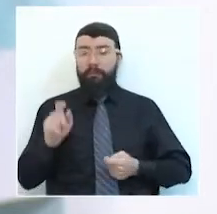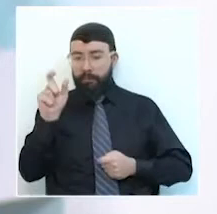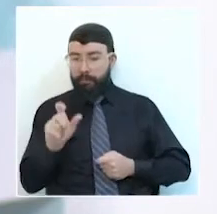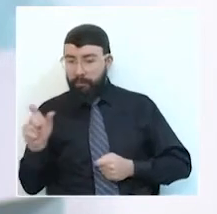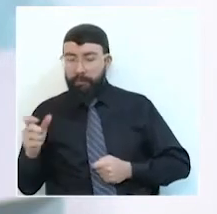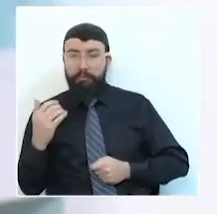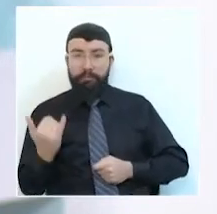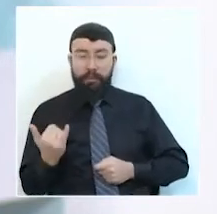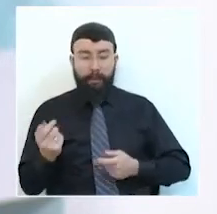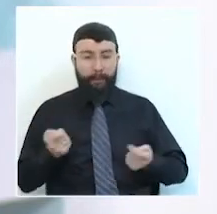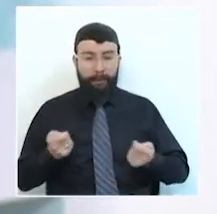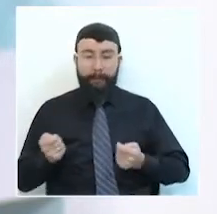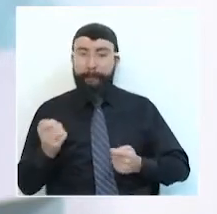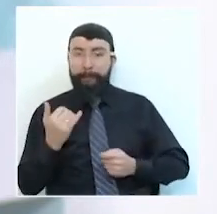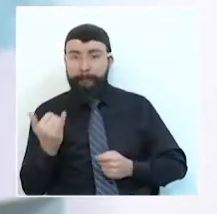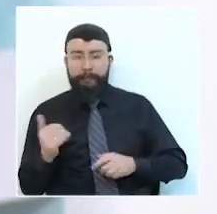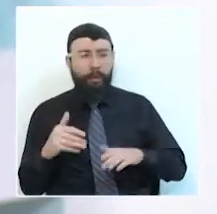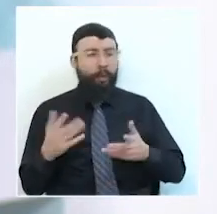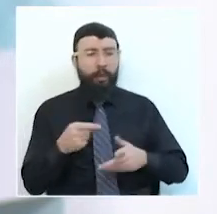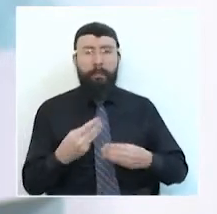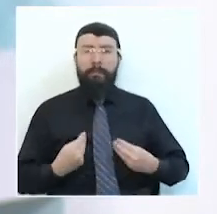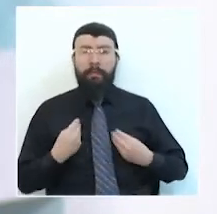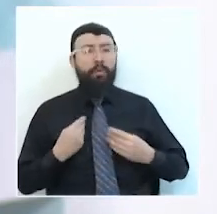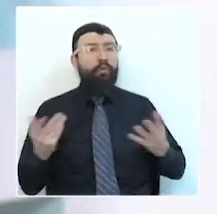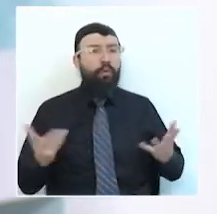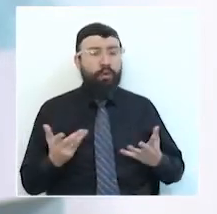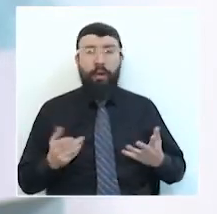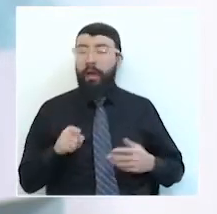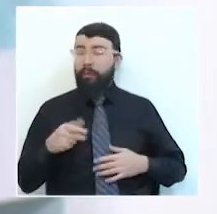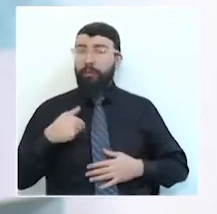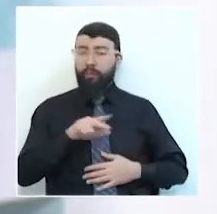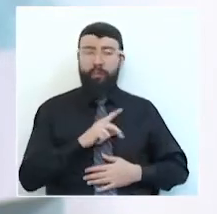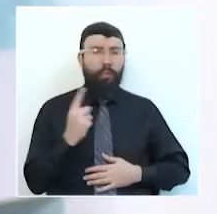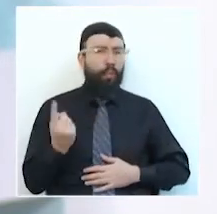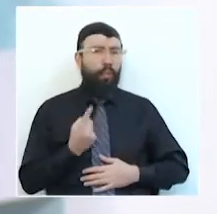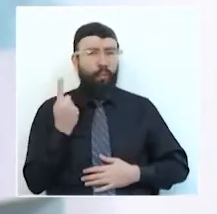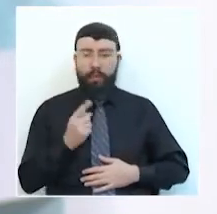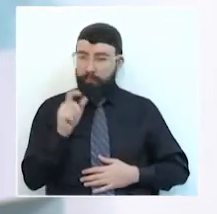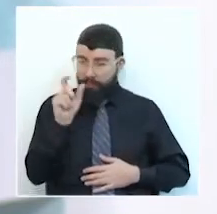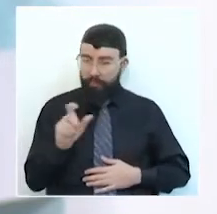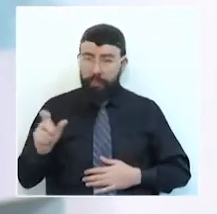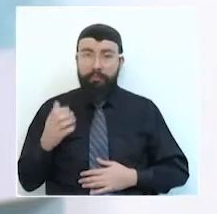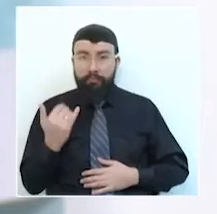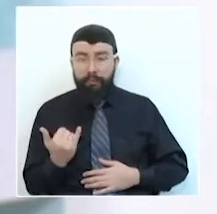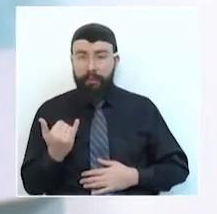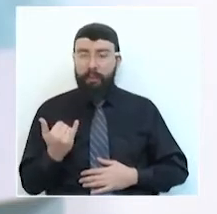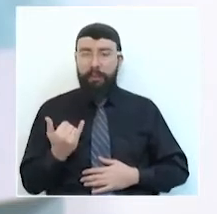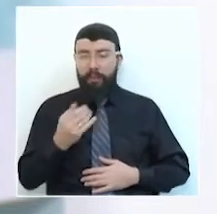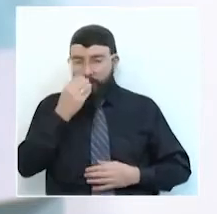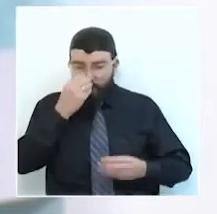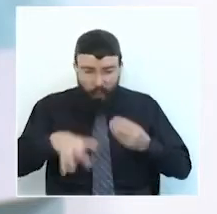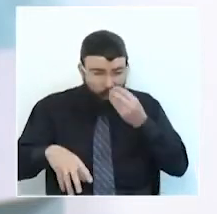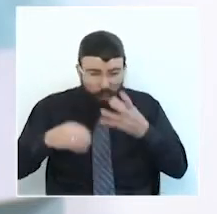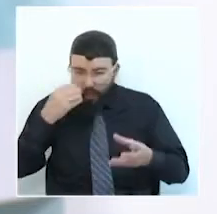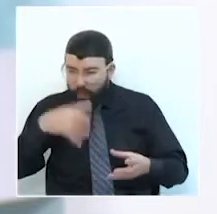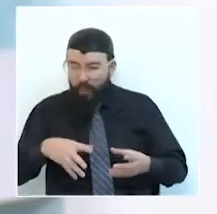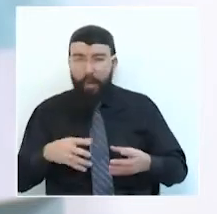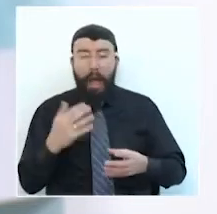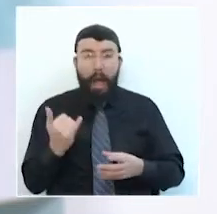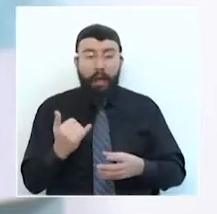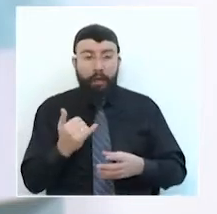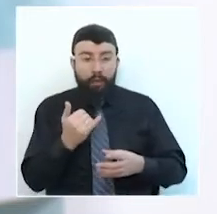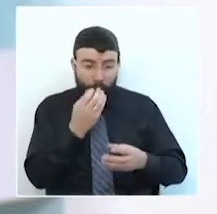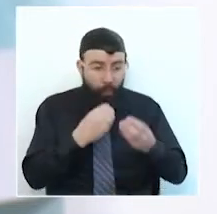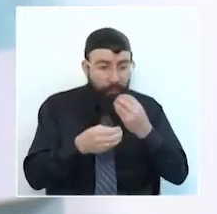sostenibilidad del entorno donde vivimos somos el único animal la única especie que contaminamos la comida que comemos